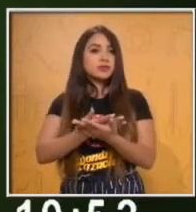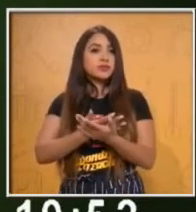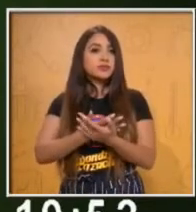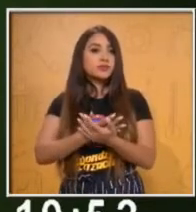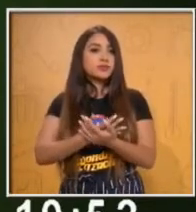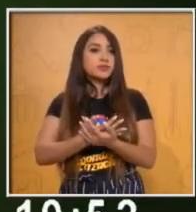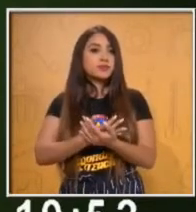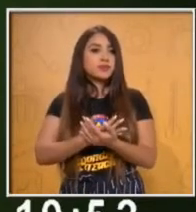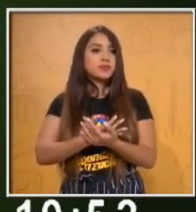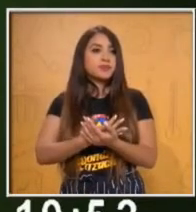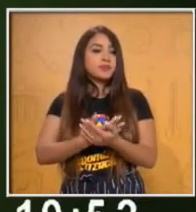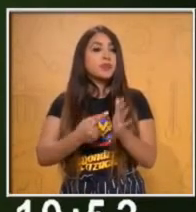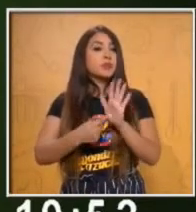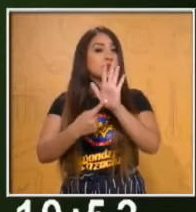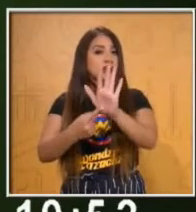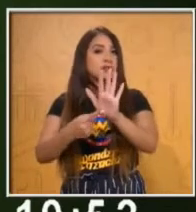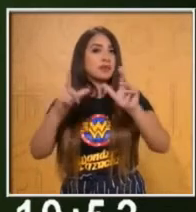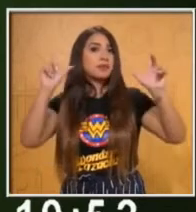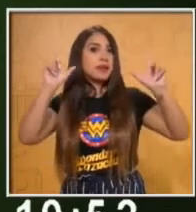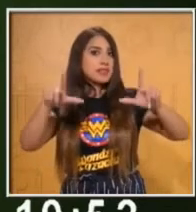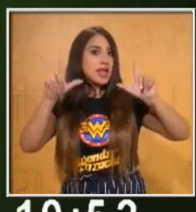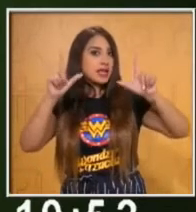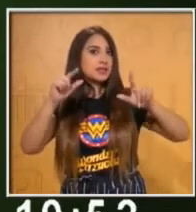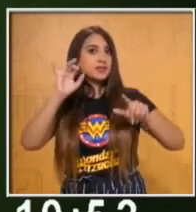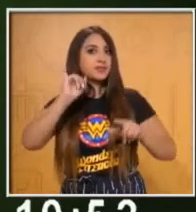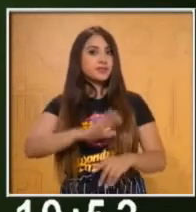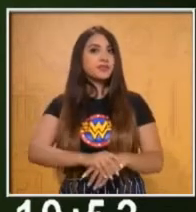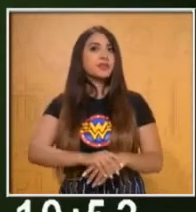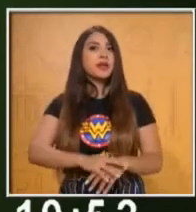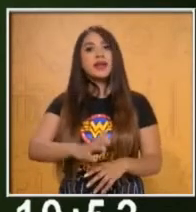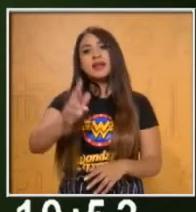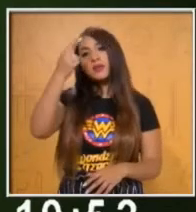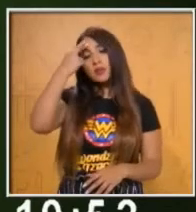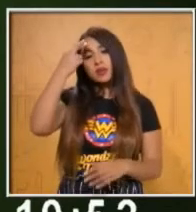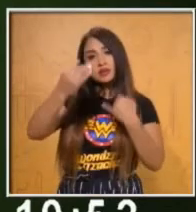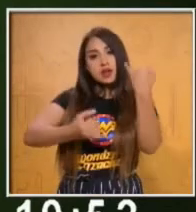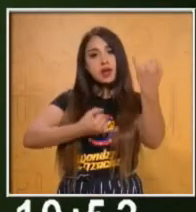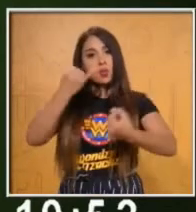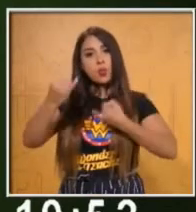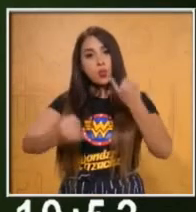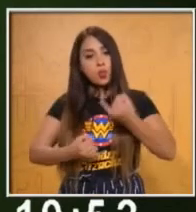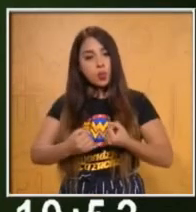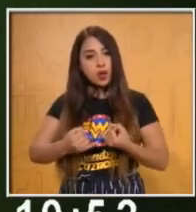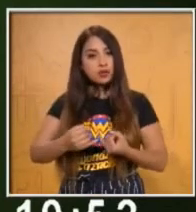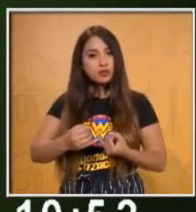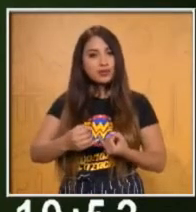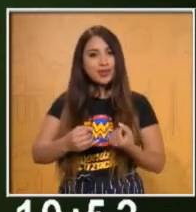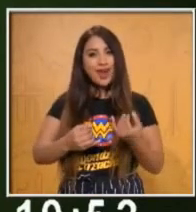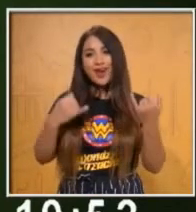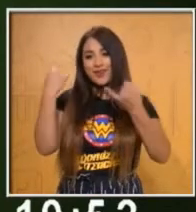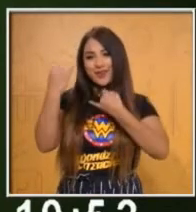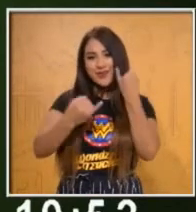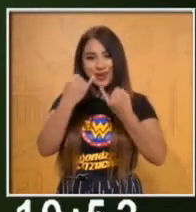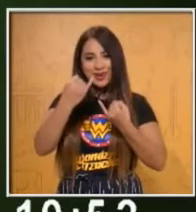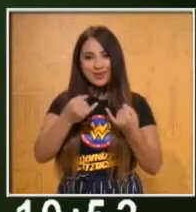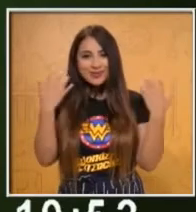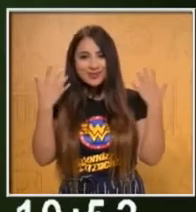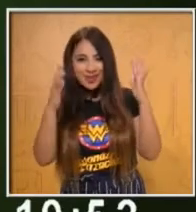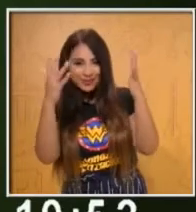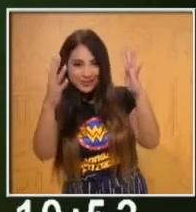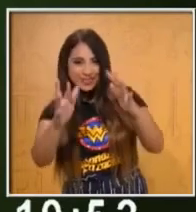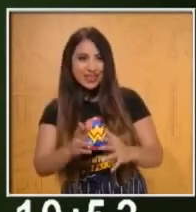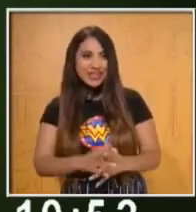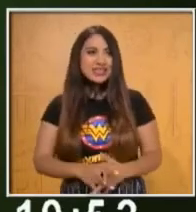en pantalla. ¿Te acuerdas del juego tradicional Juguemos en el Bosque? Bueno, jugaremos en el